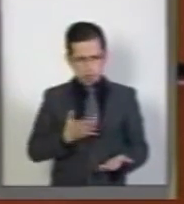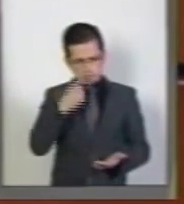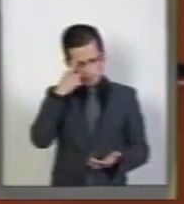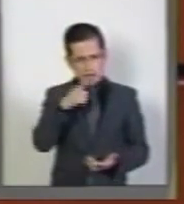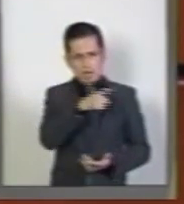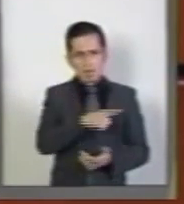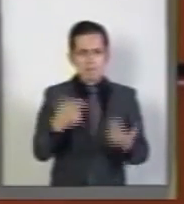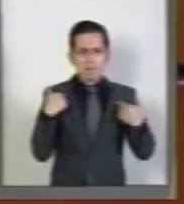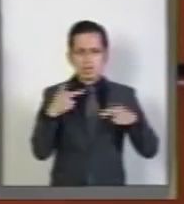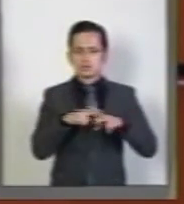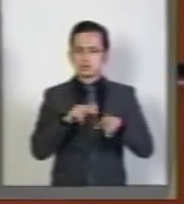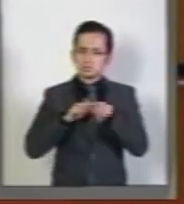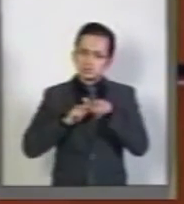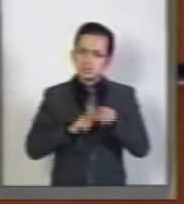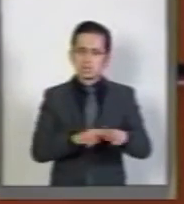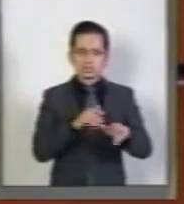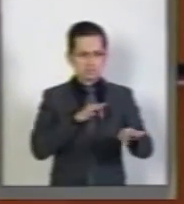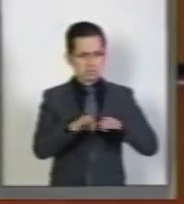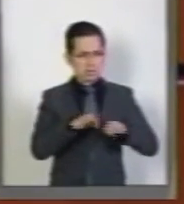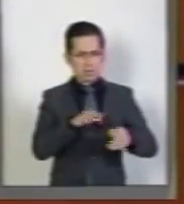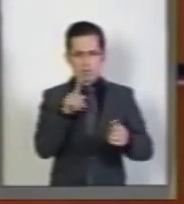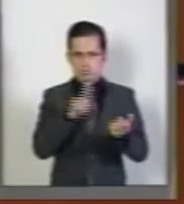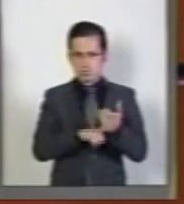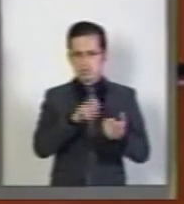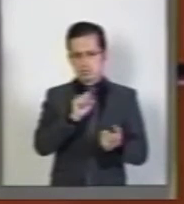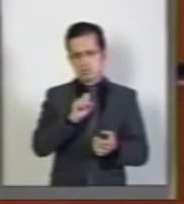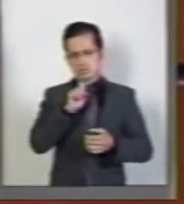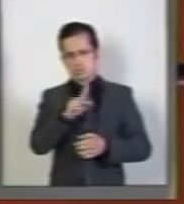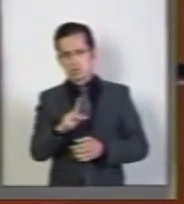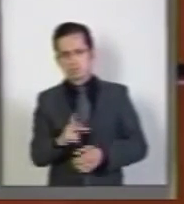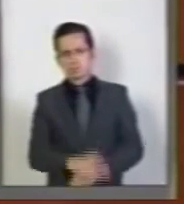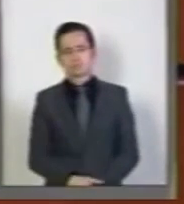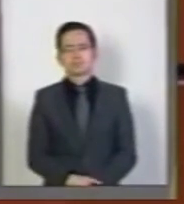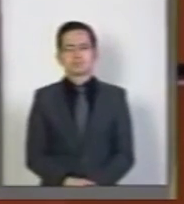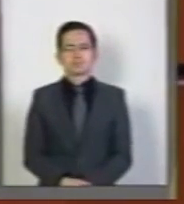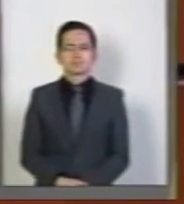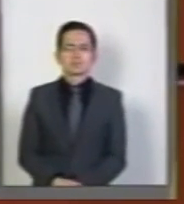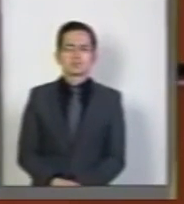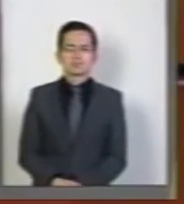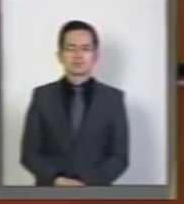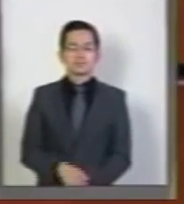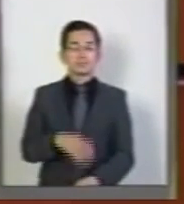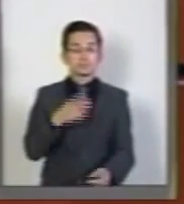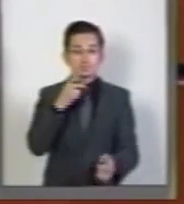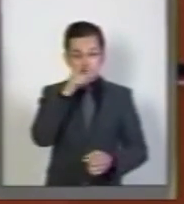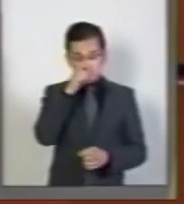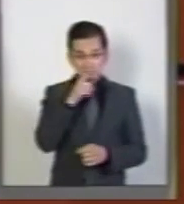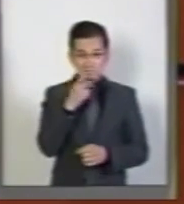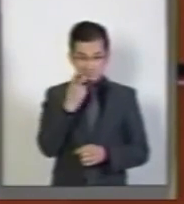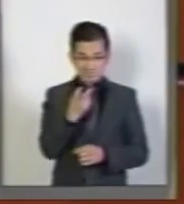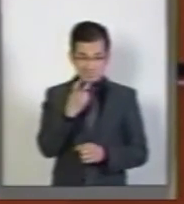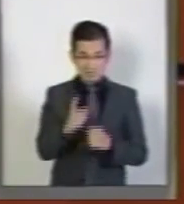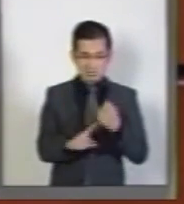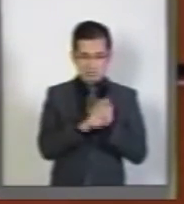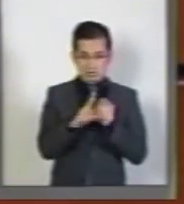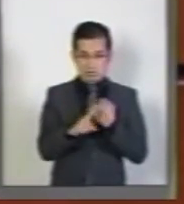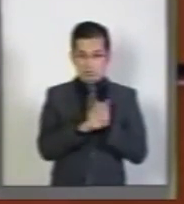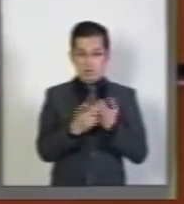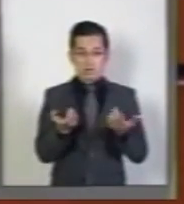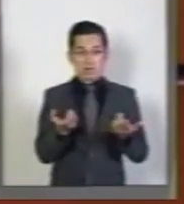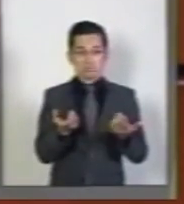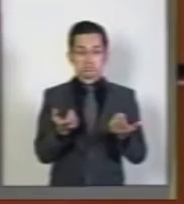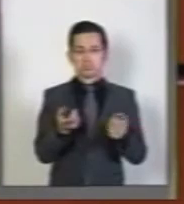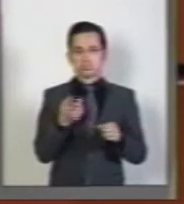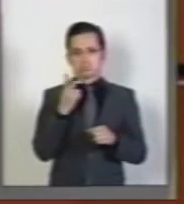los profesores en el sistema educativo nacional. Si lo que está generando estos graves problemas, todavía